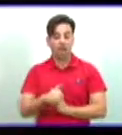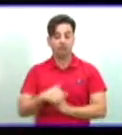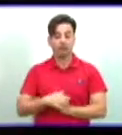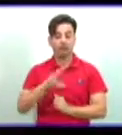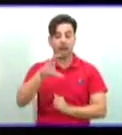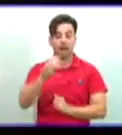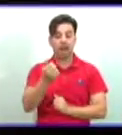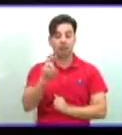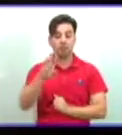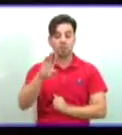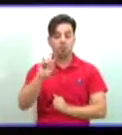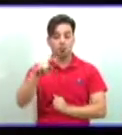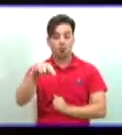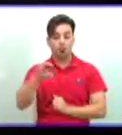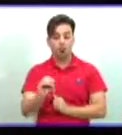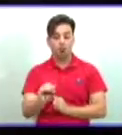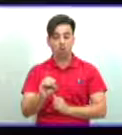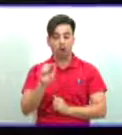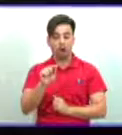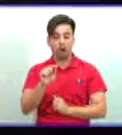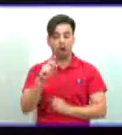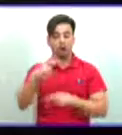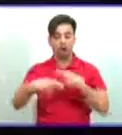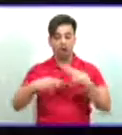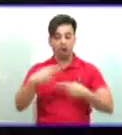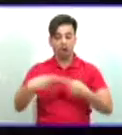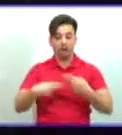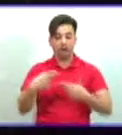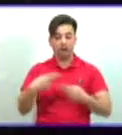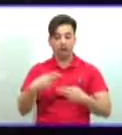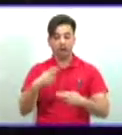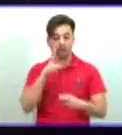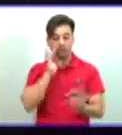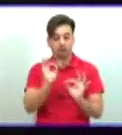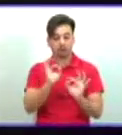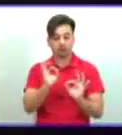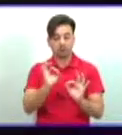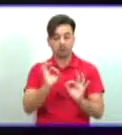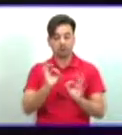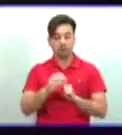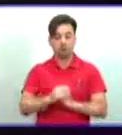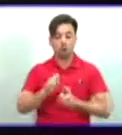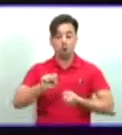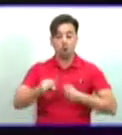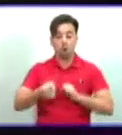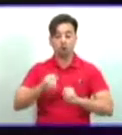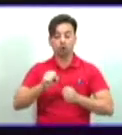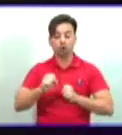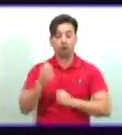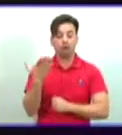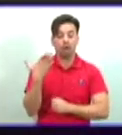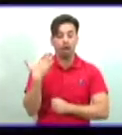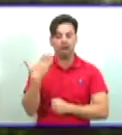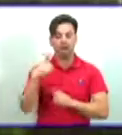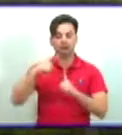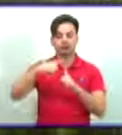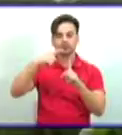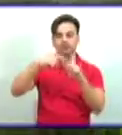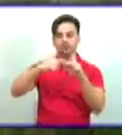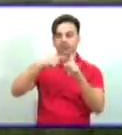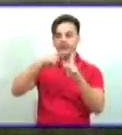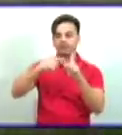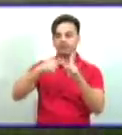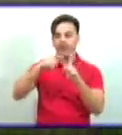escapen, reteniendo el calor suficiente para que la temperatura del planeta sea más o menos estable.